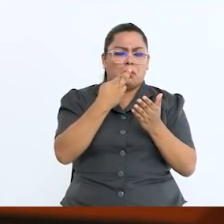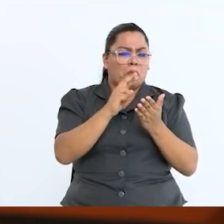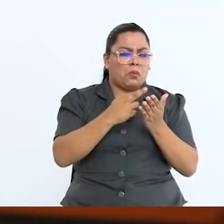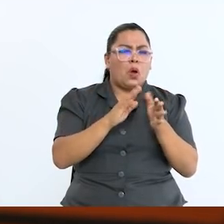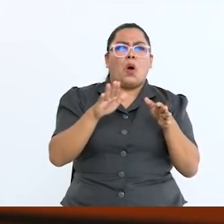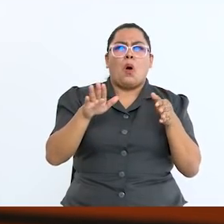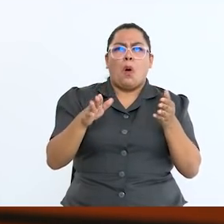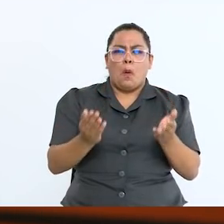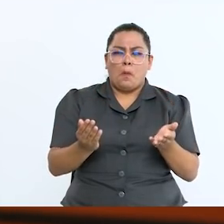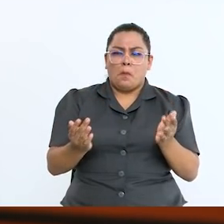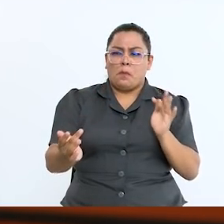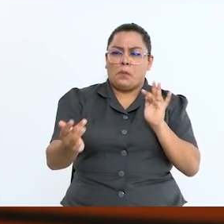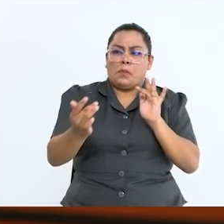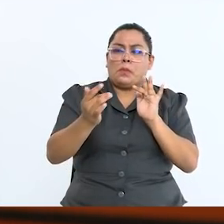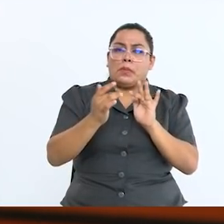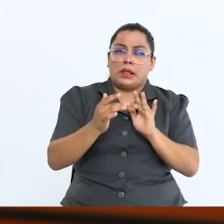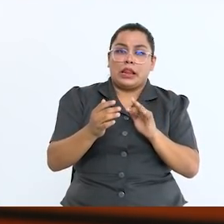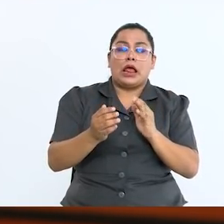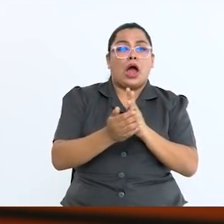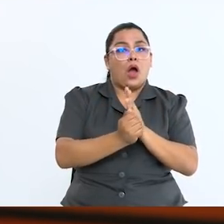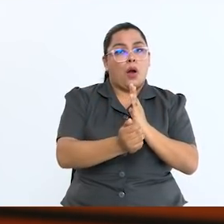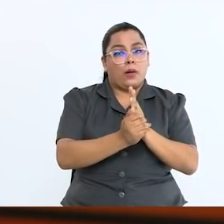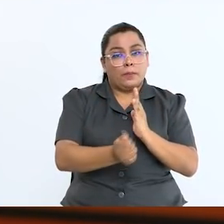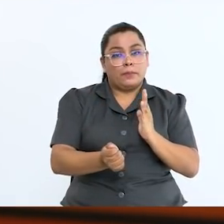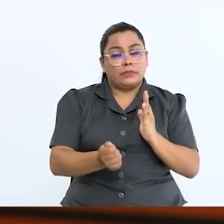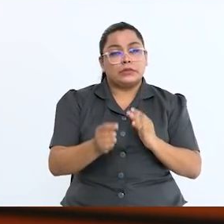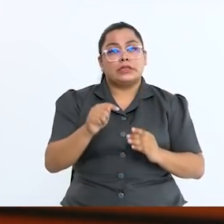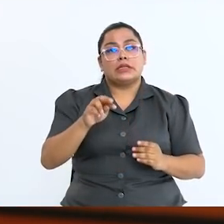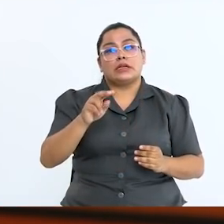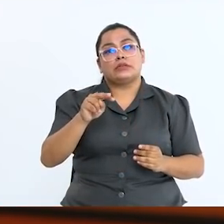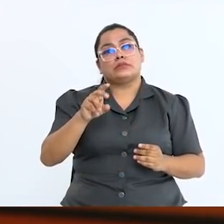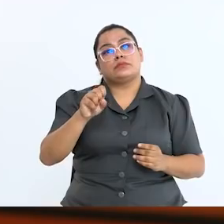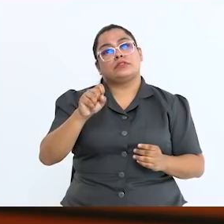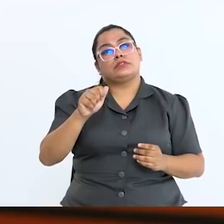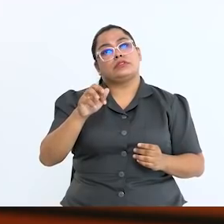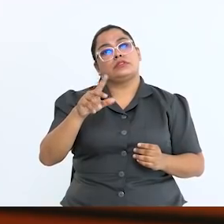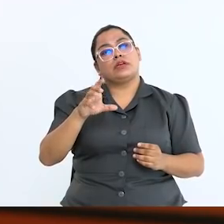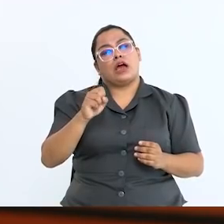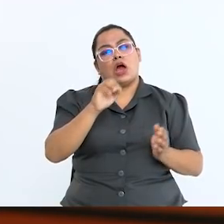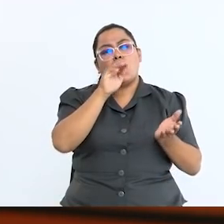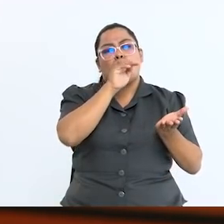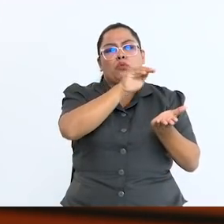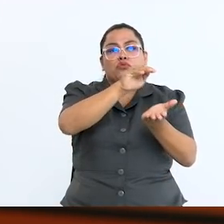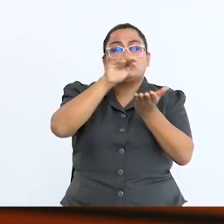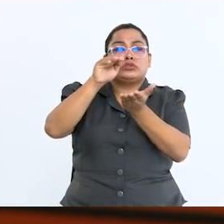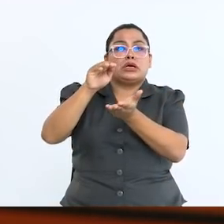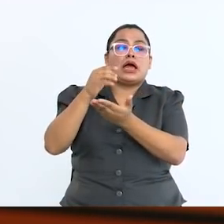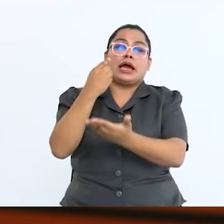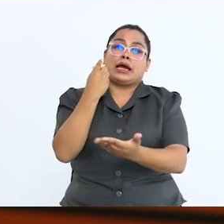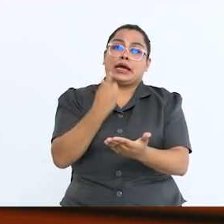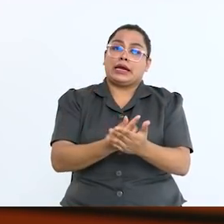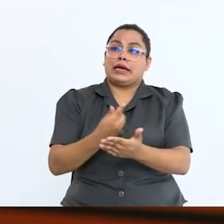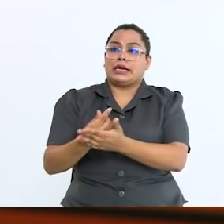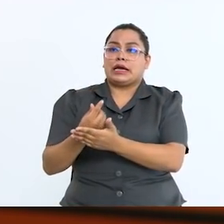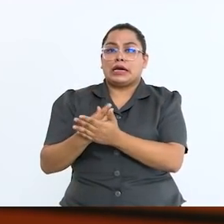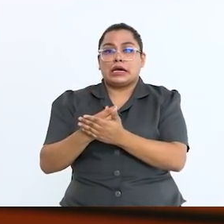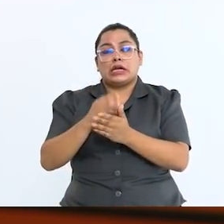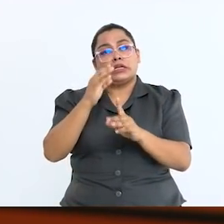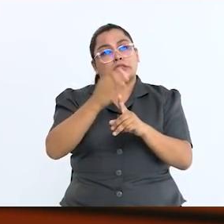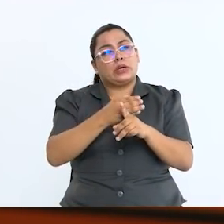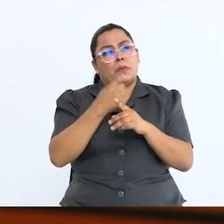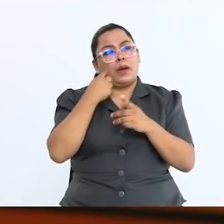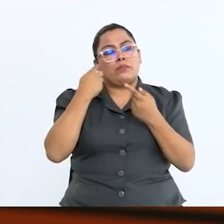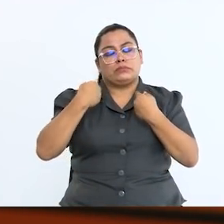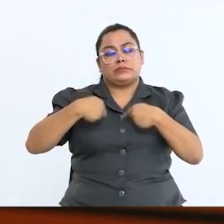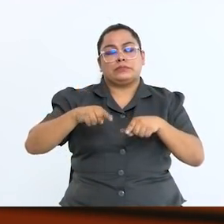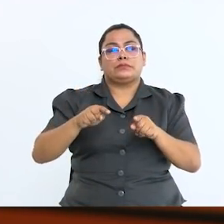Podemos verificar cómo se van articulando las competencias transversales por unidad, grado y por ciclo.